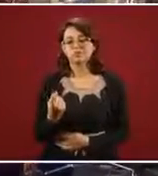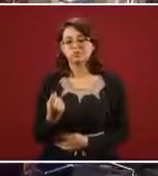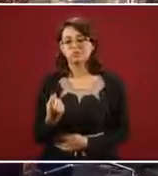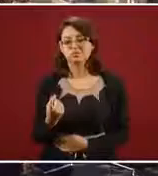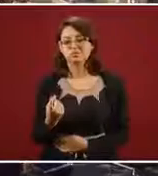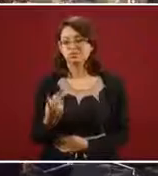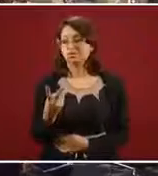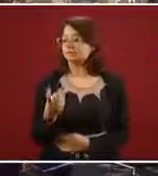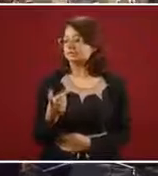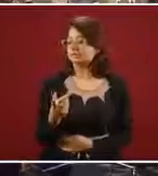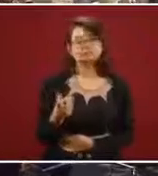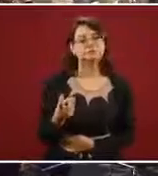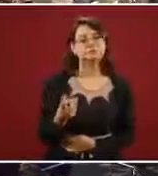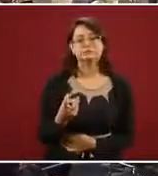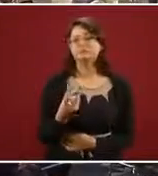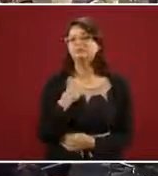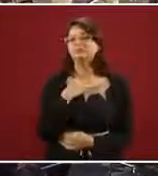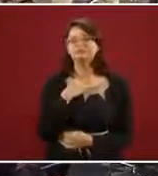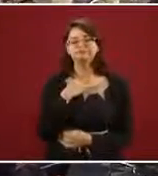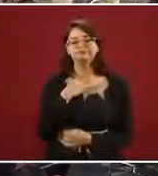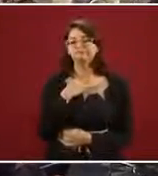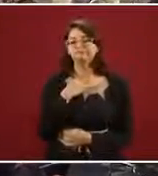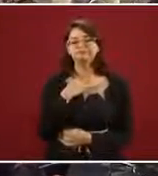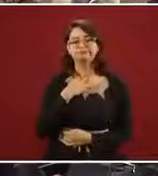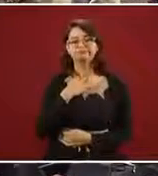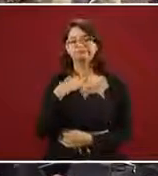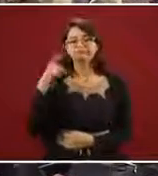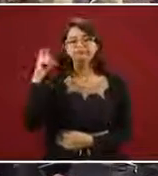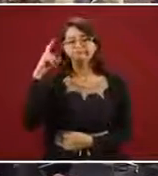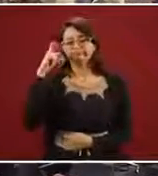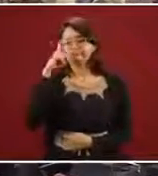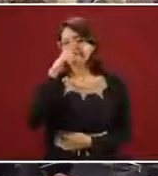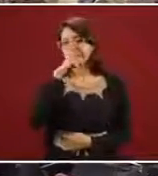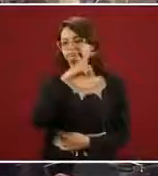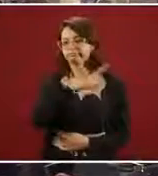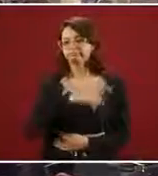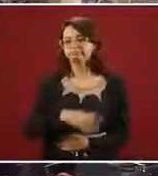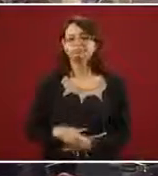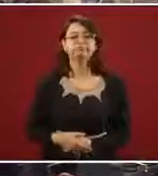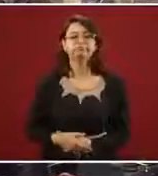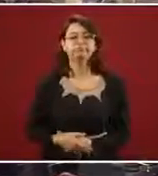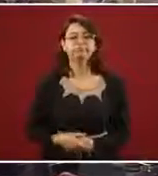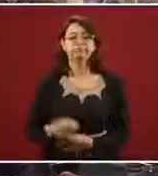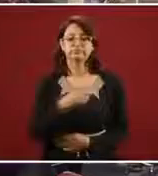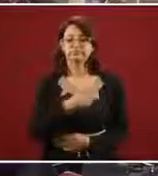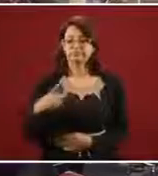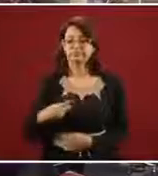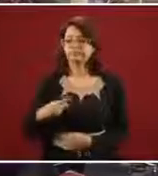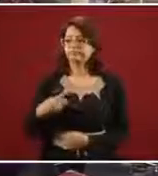a ese precio la operación y había que aportar